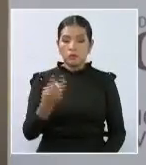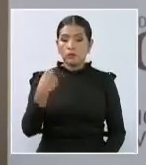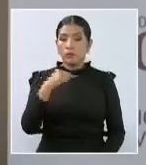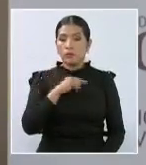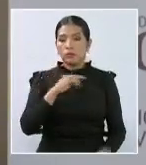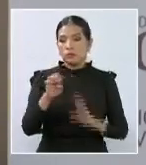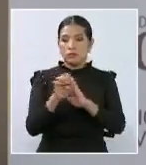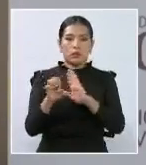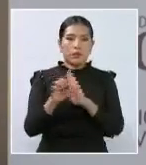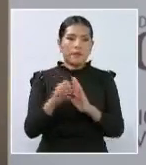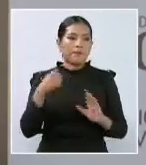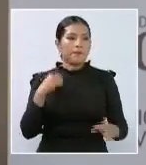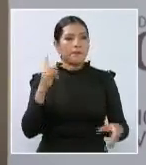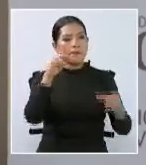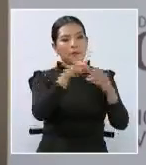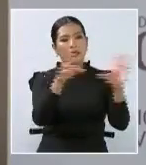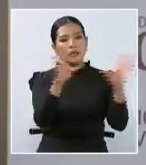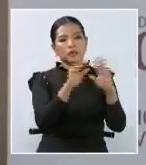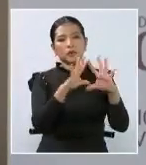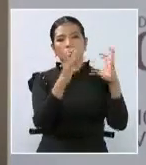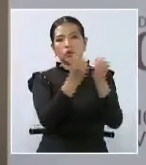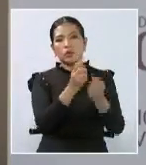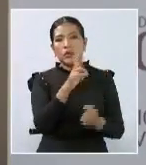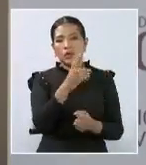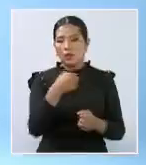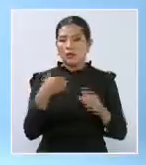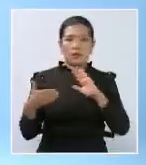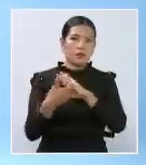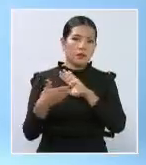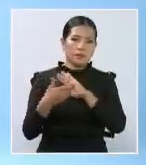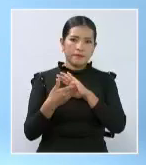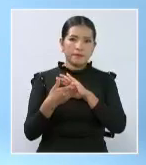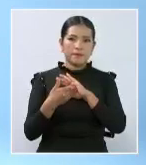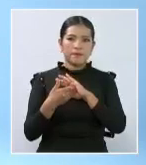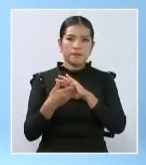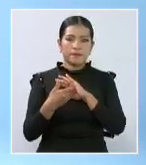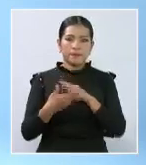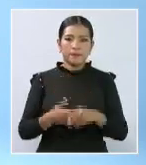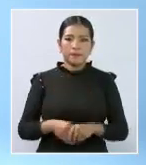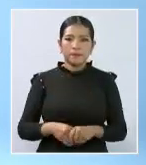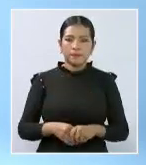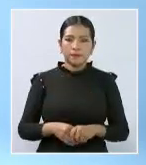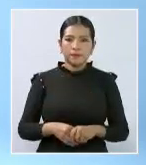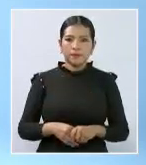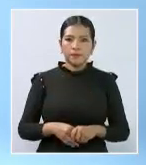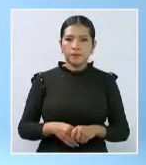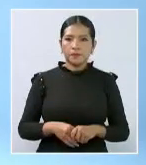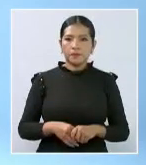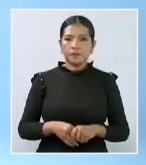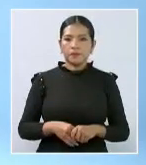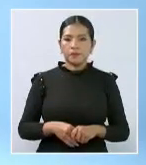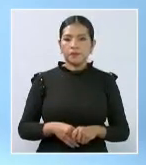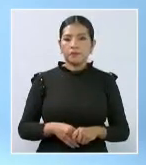al supuesto Congreso de la UCAEÑE. 31 municipios.